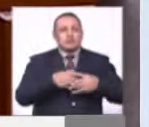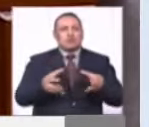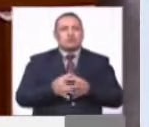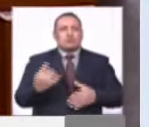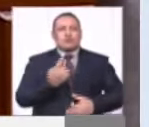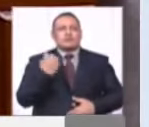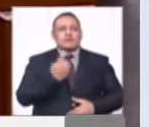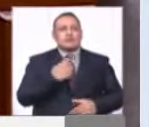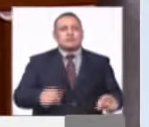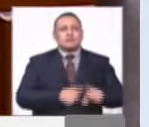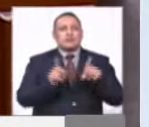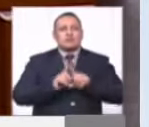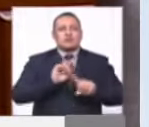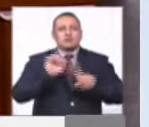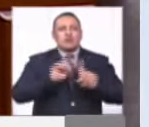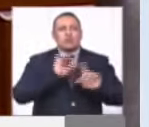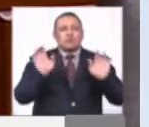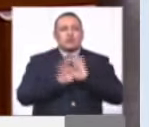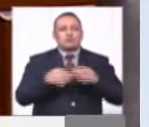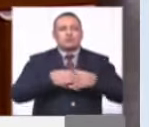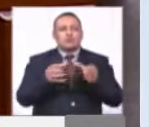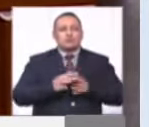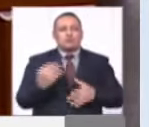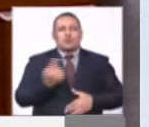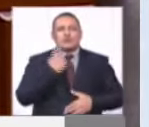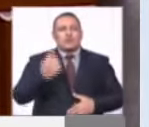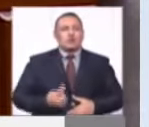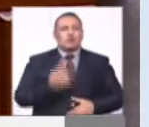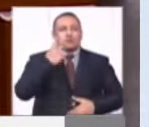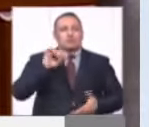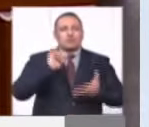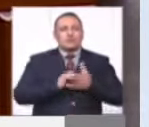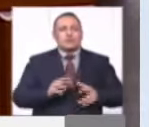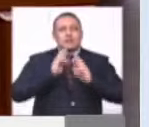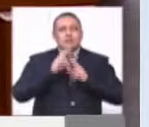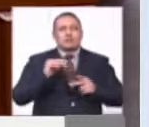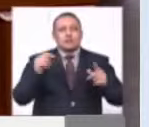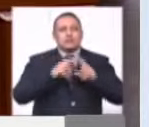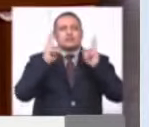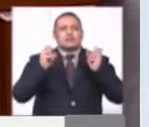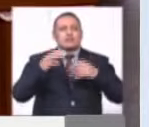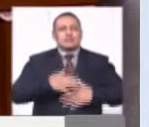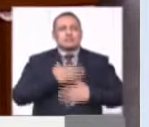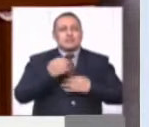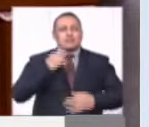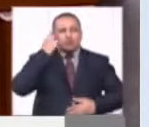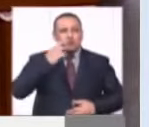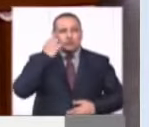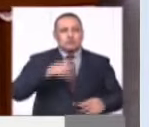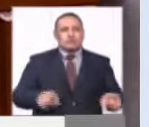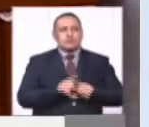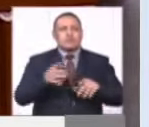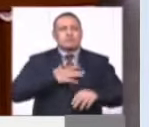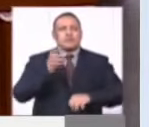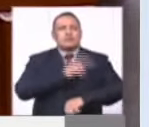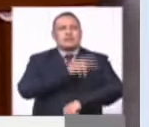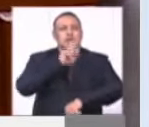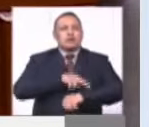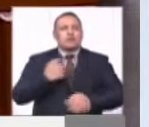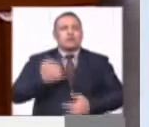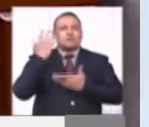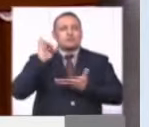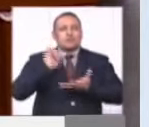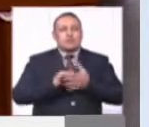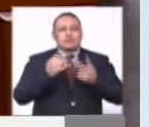sectores. No un gabinete que responda únicamente a intereses políticos. Mi región Piura